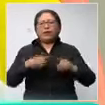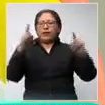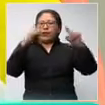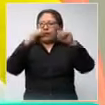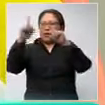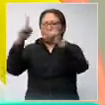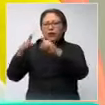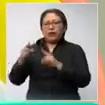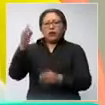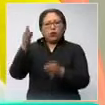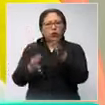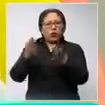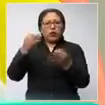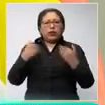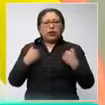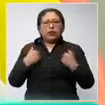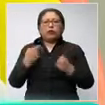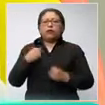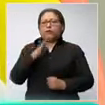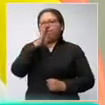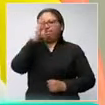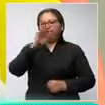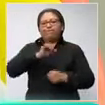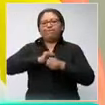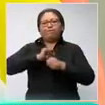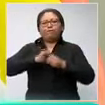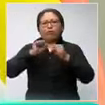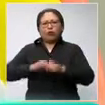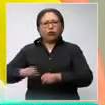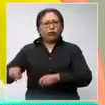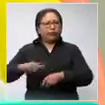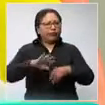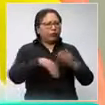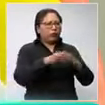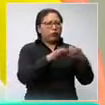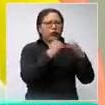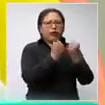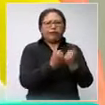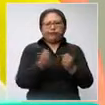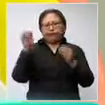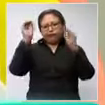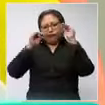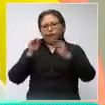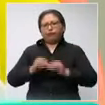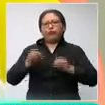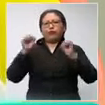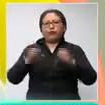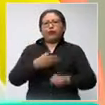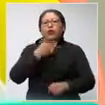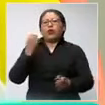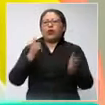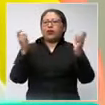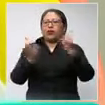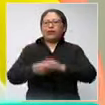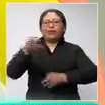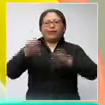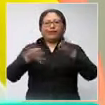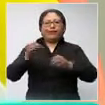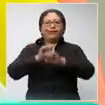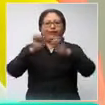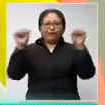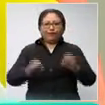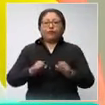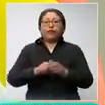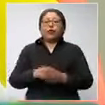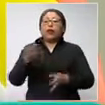hacer este trabajo serio, escuchándonos entre todos los que queremos transformar la justicia de verdad para responderle. Yo creo que la cantidad